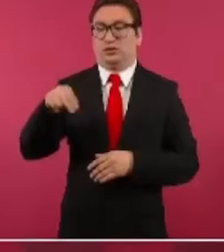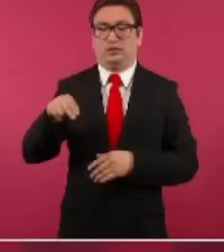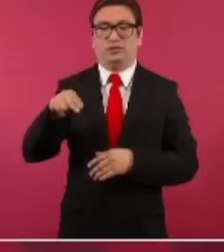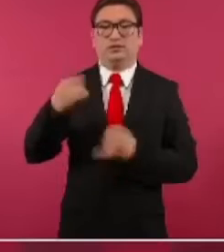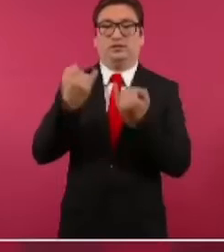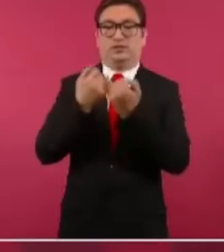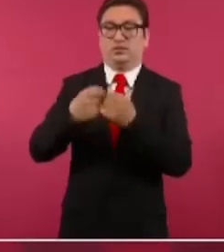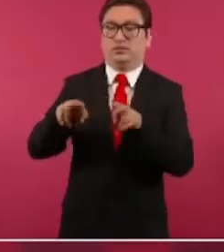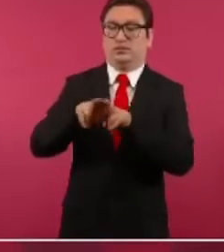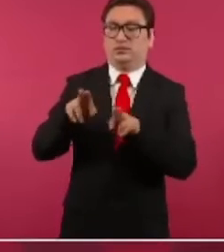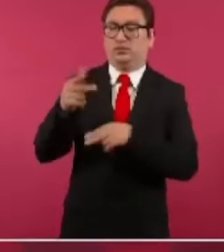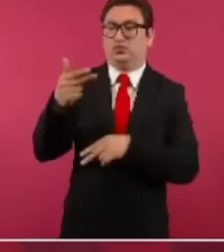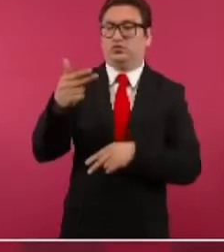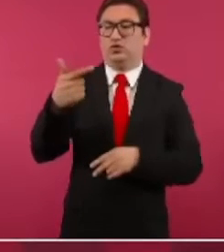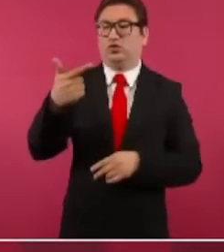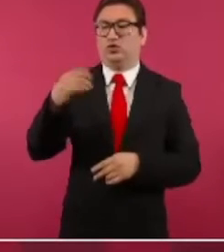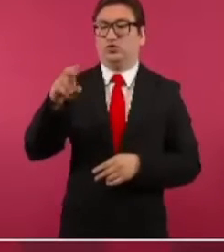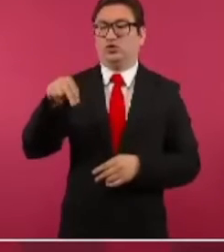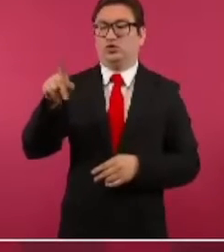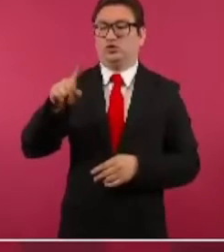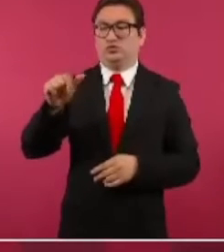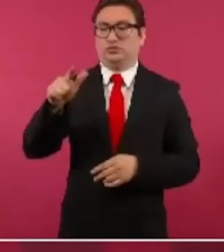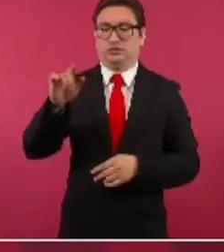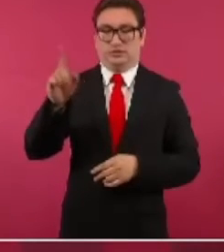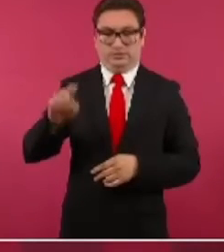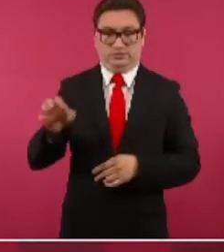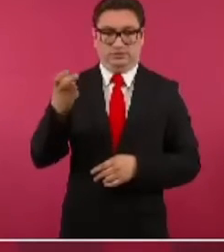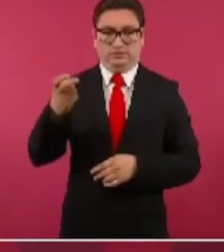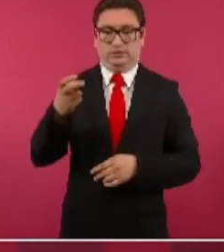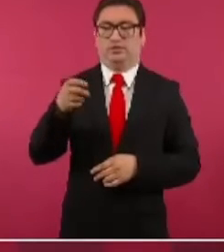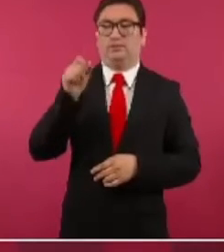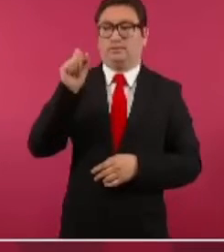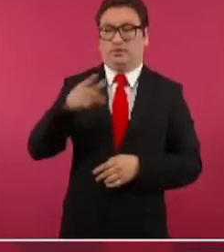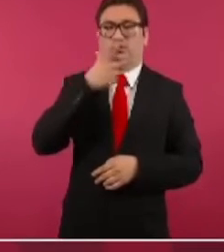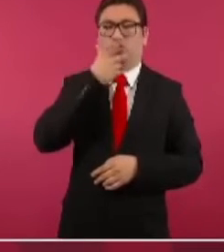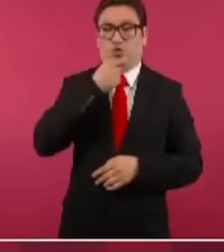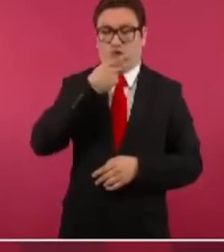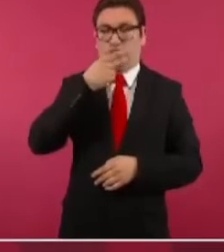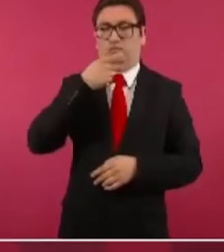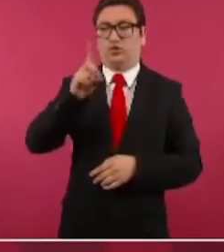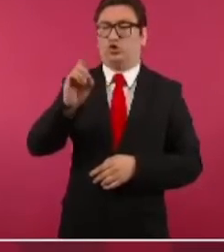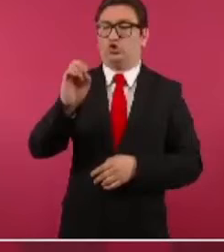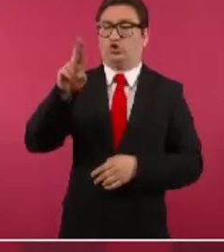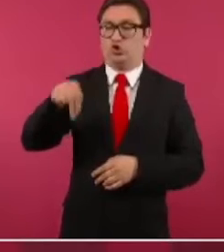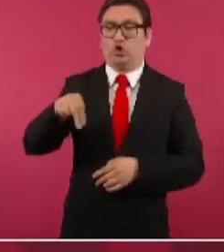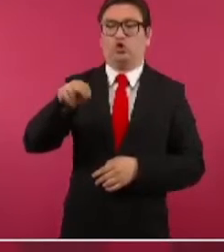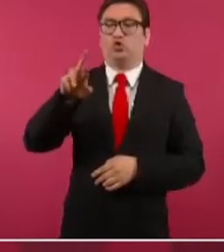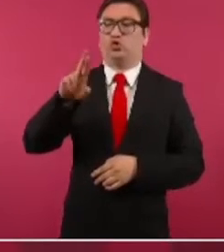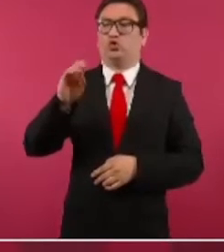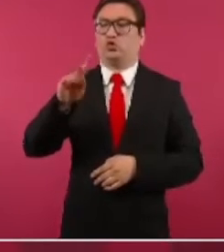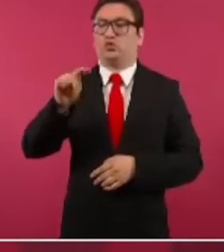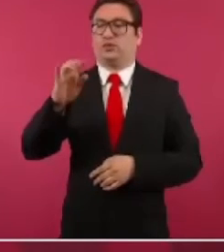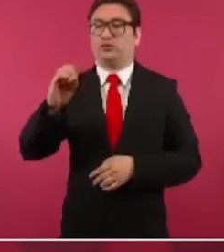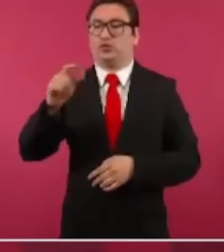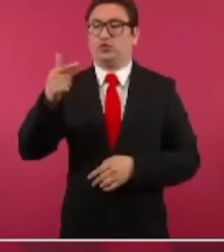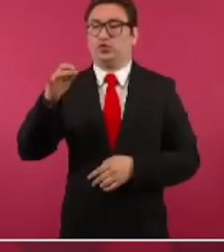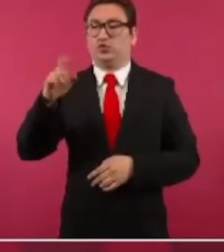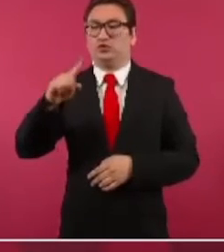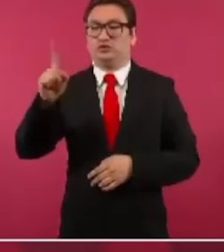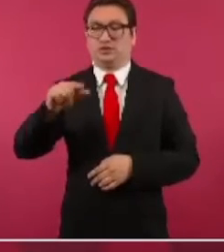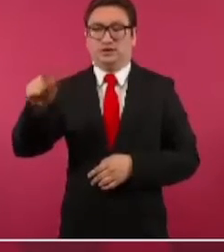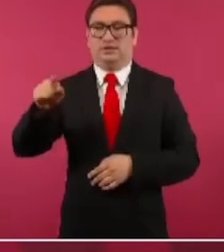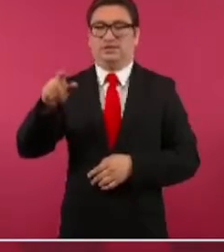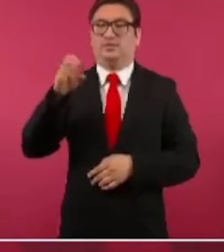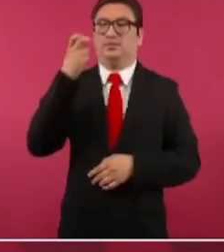de Maseca, sí, de Roberto González. de don Roberto González. Entonces es